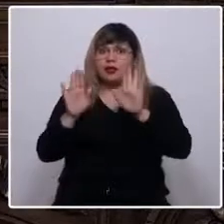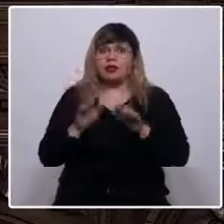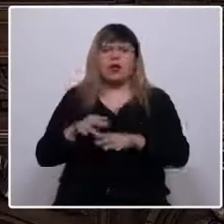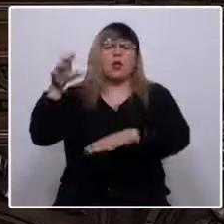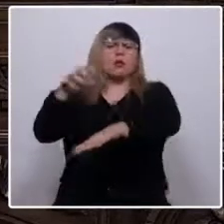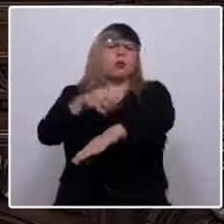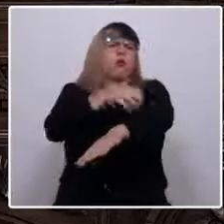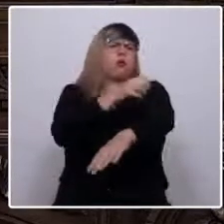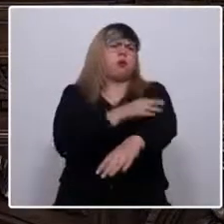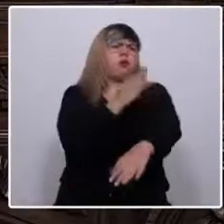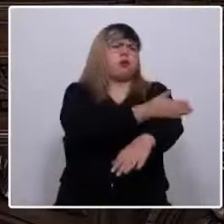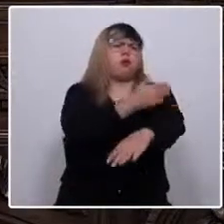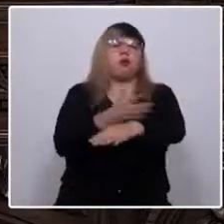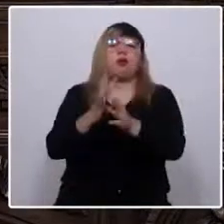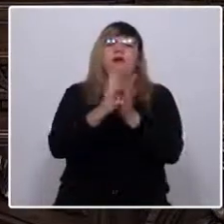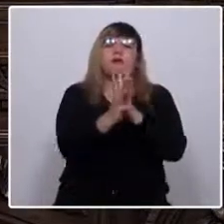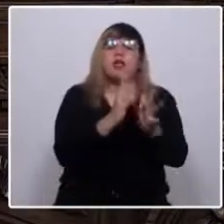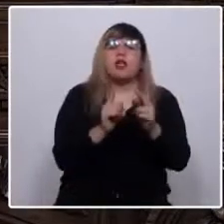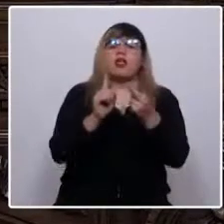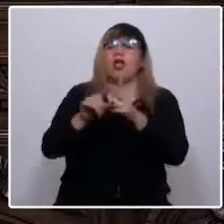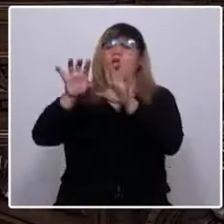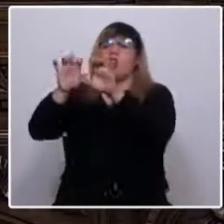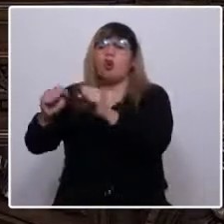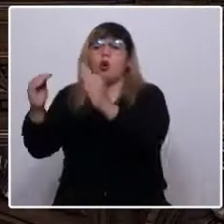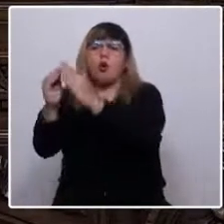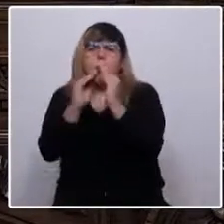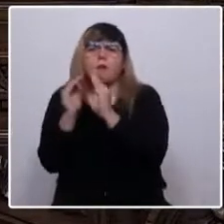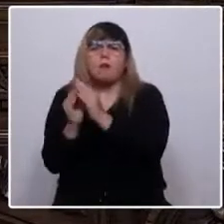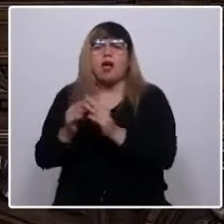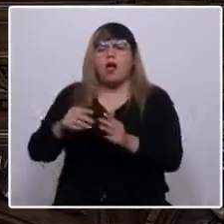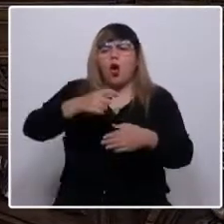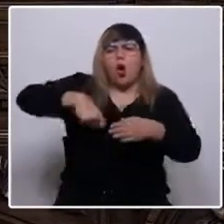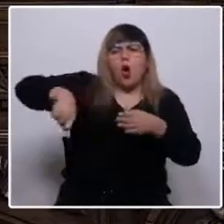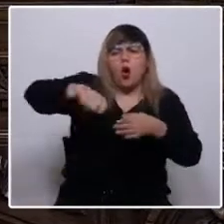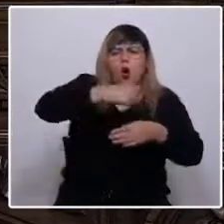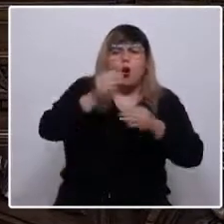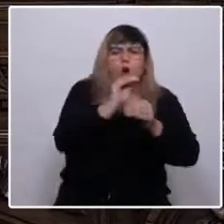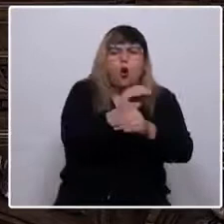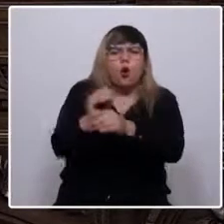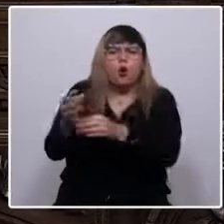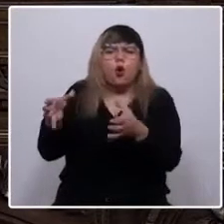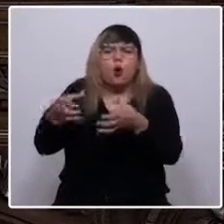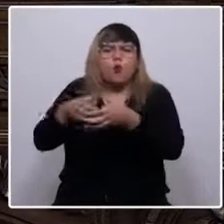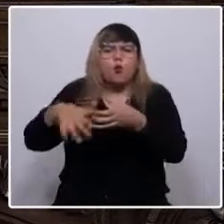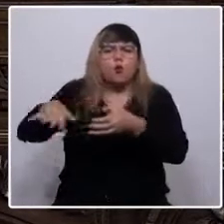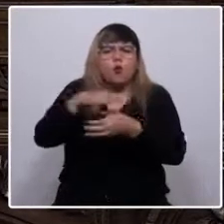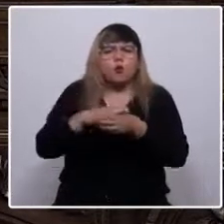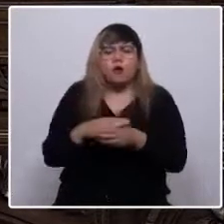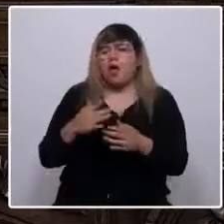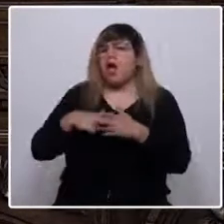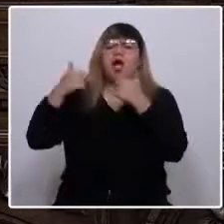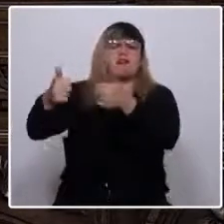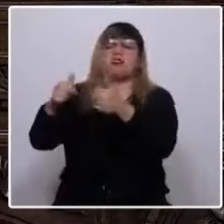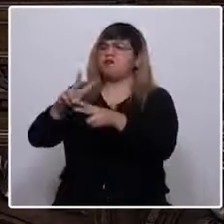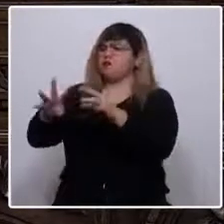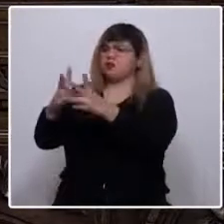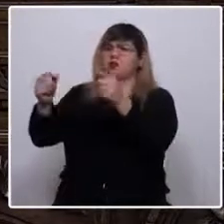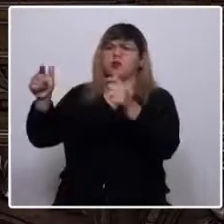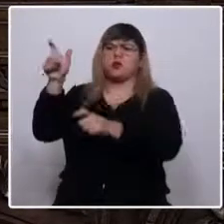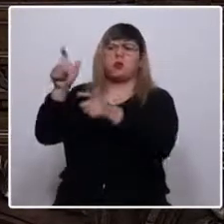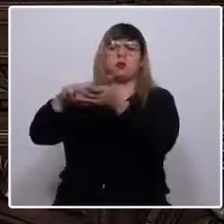espacios la feria las toma elogios comunes llevando un mensaje diciendo que todo iba a estar bien que se iban a solucionar los problemas